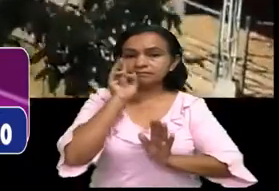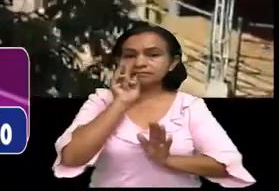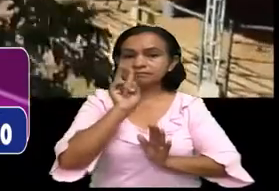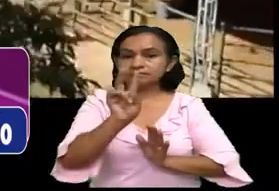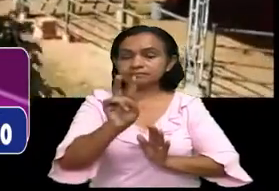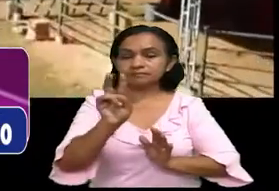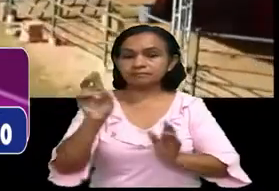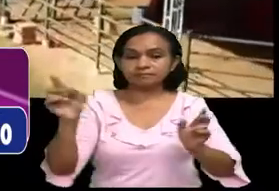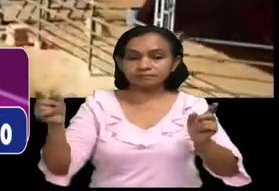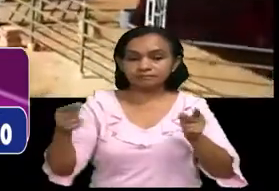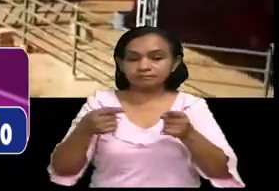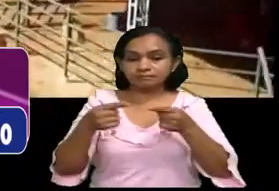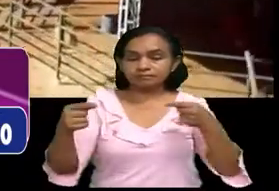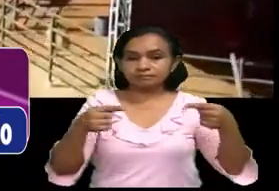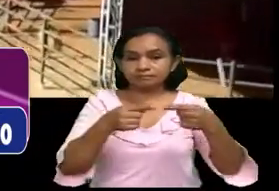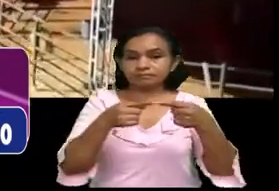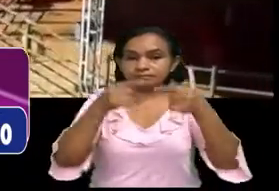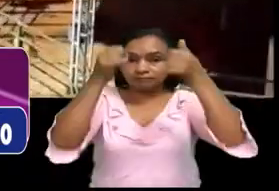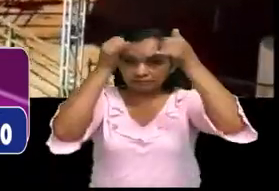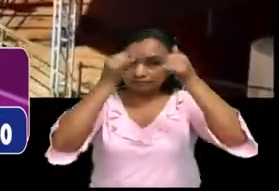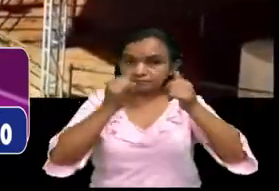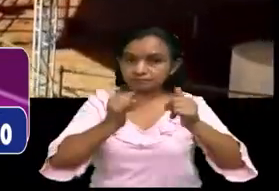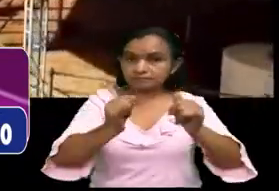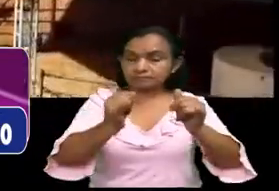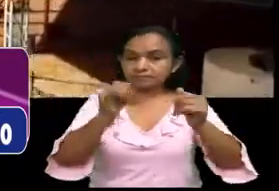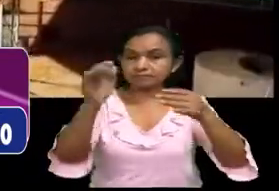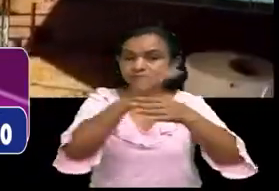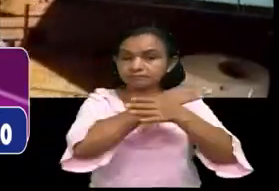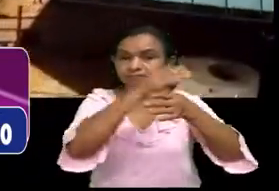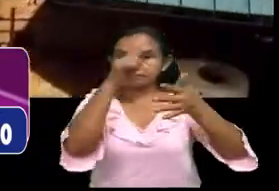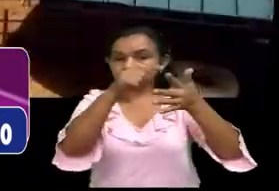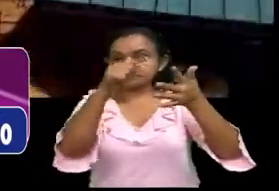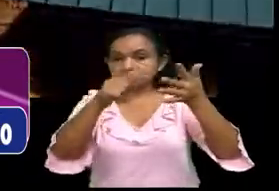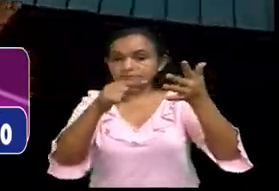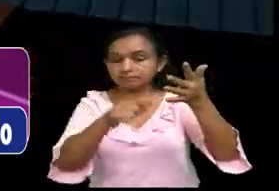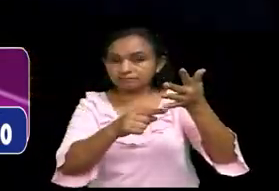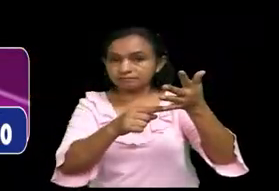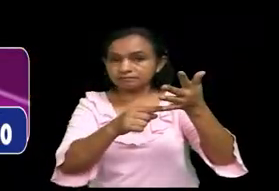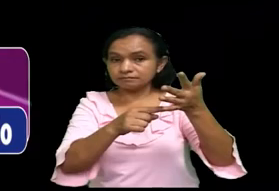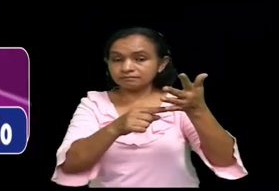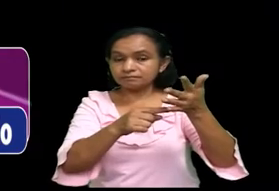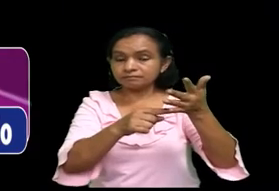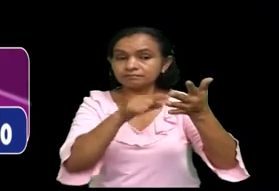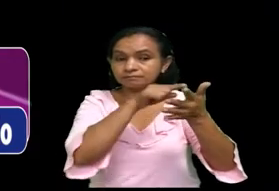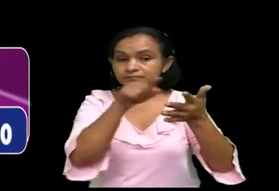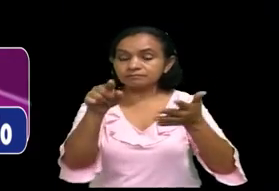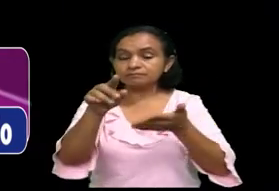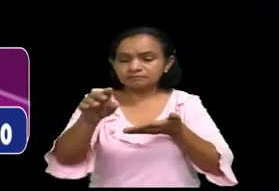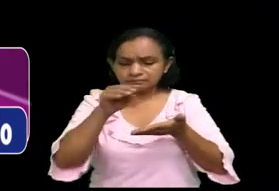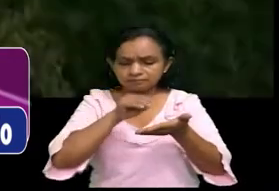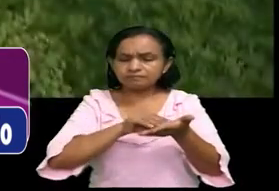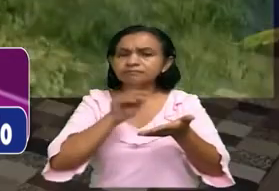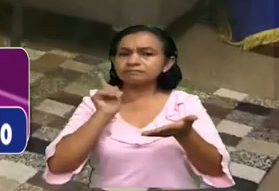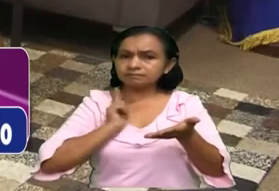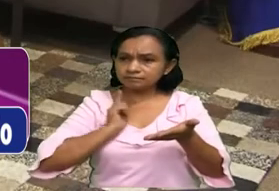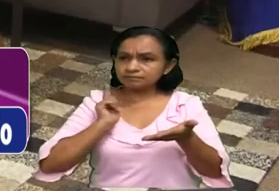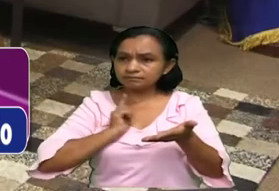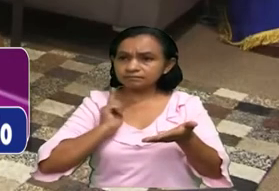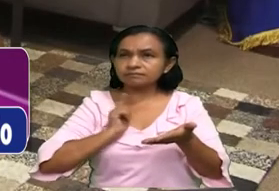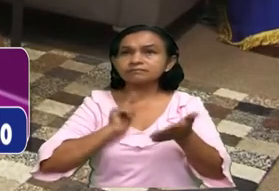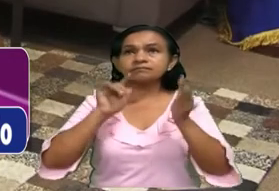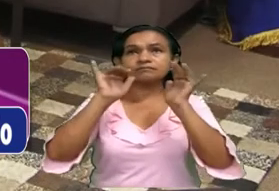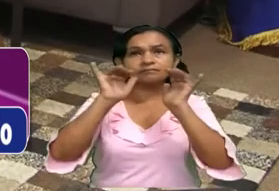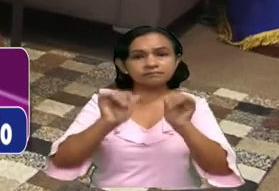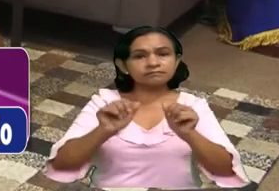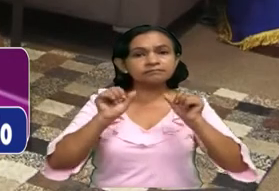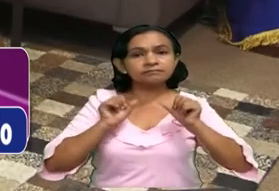Estrategia Nacional de la Ganadería, vos ves una serie de acciones que están recogidas dentro de la estrategia, pero que también ya se